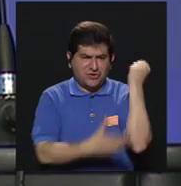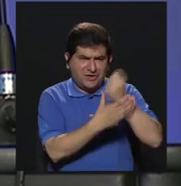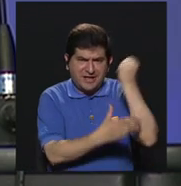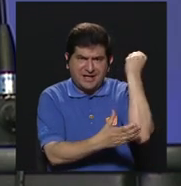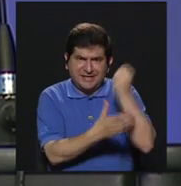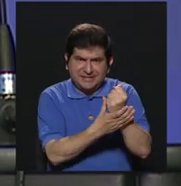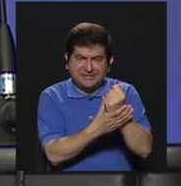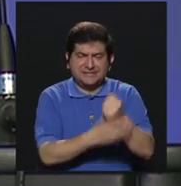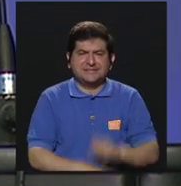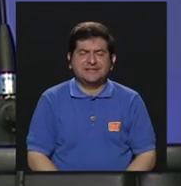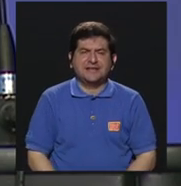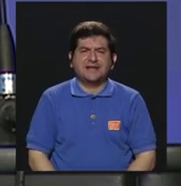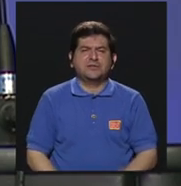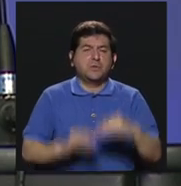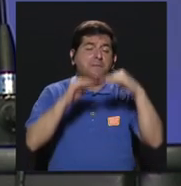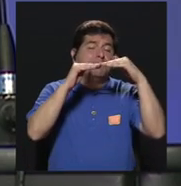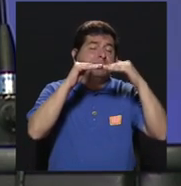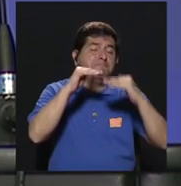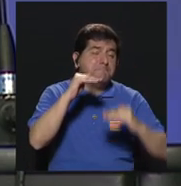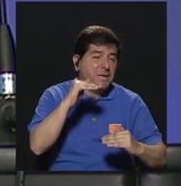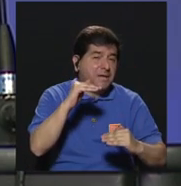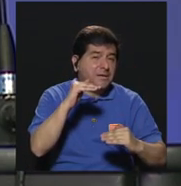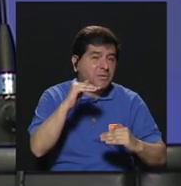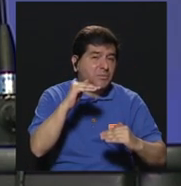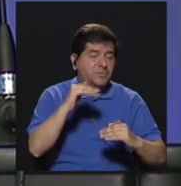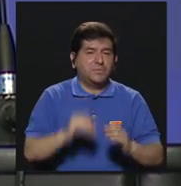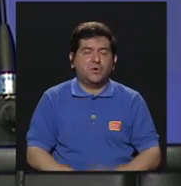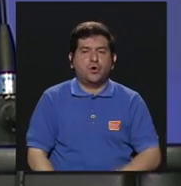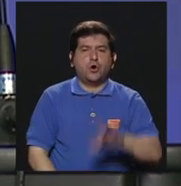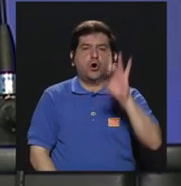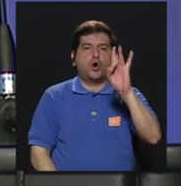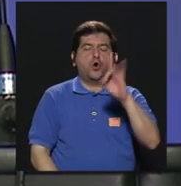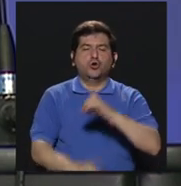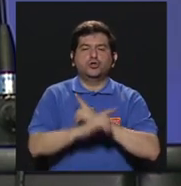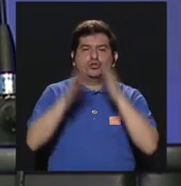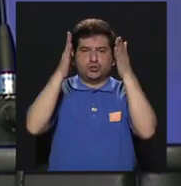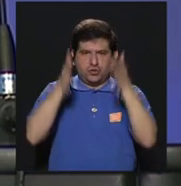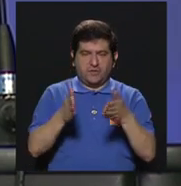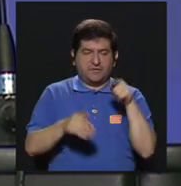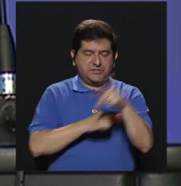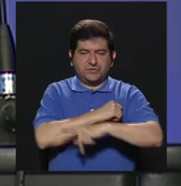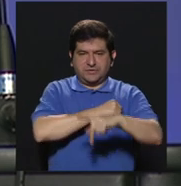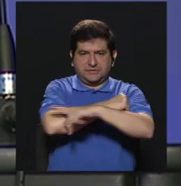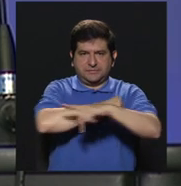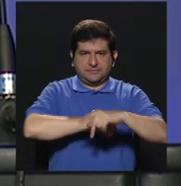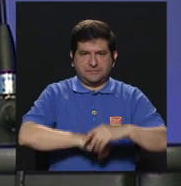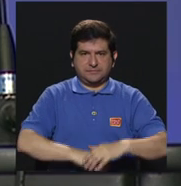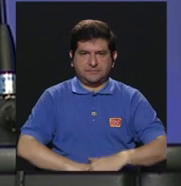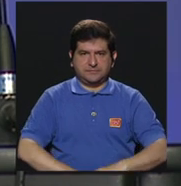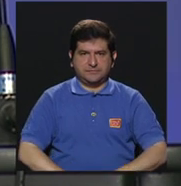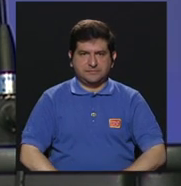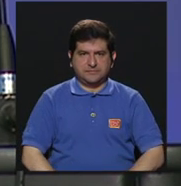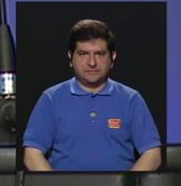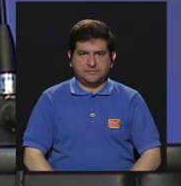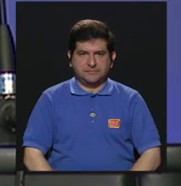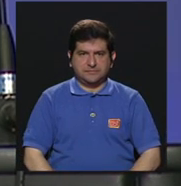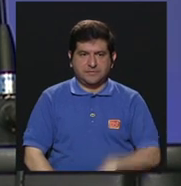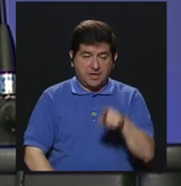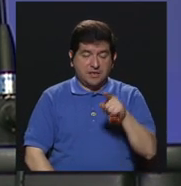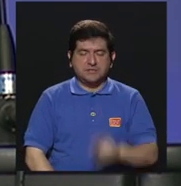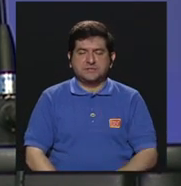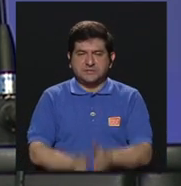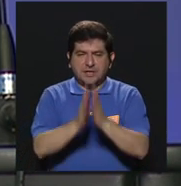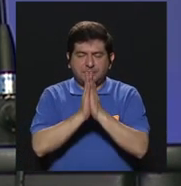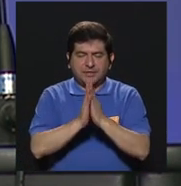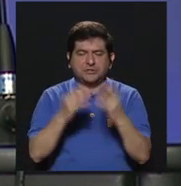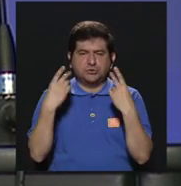asesinato de por lo menos 8 defensores en el país. Este llamado